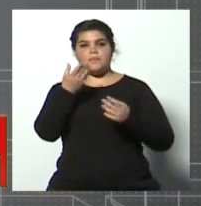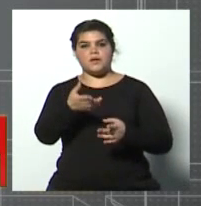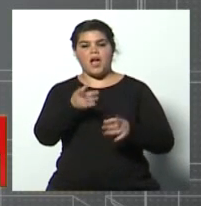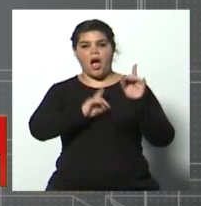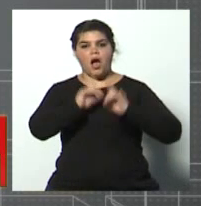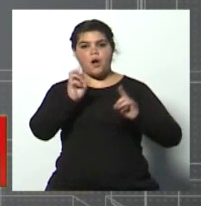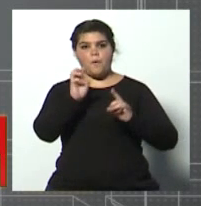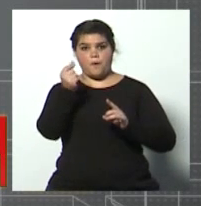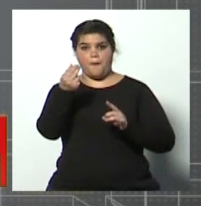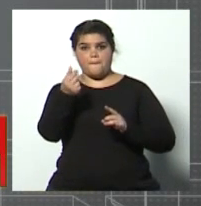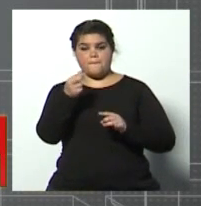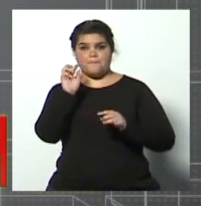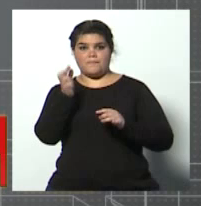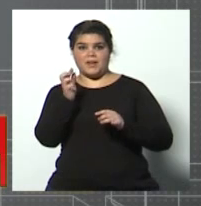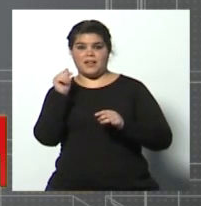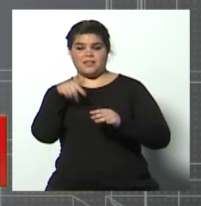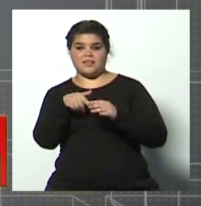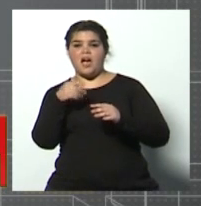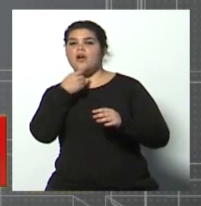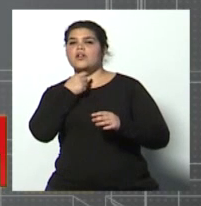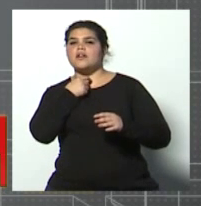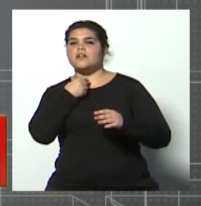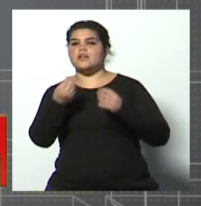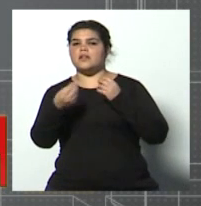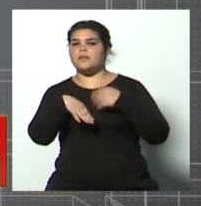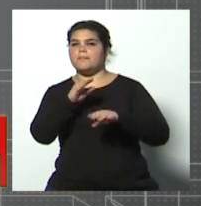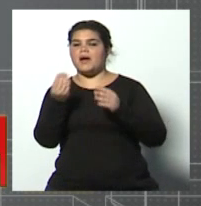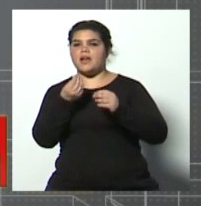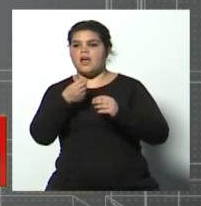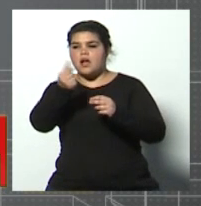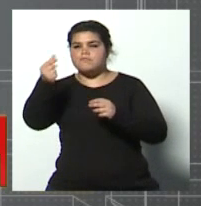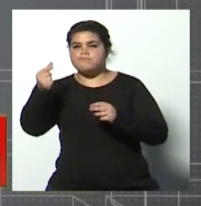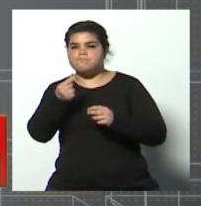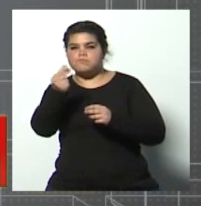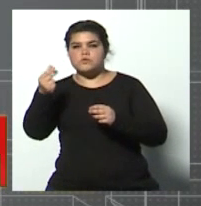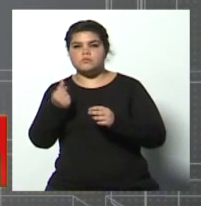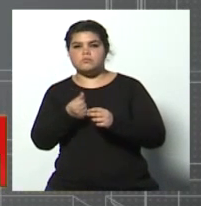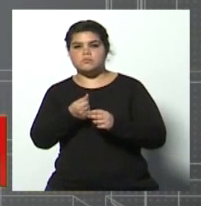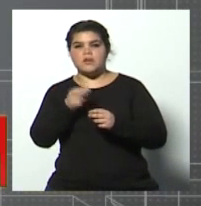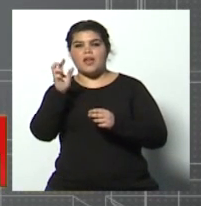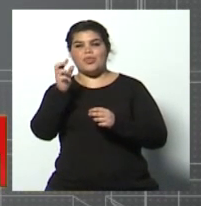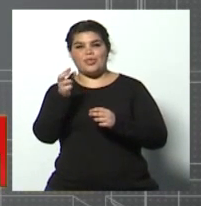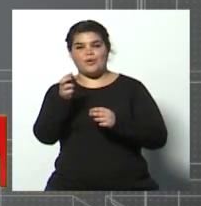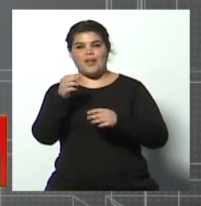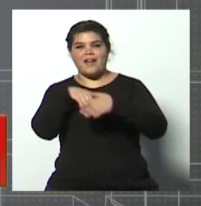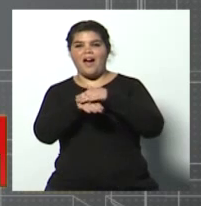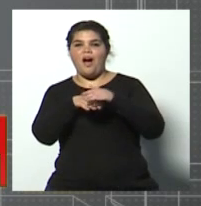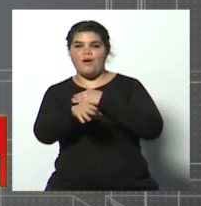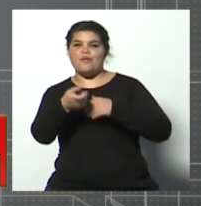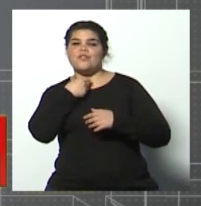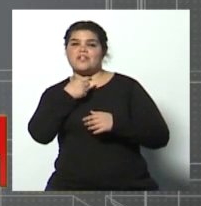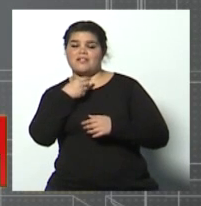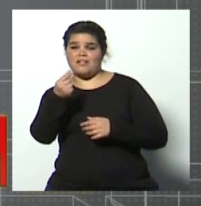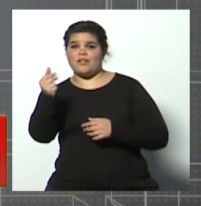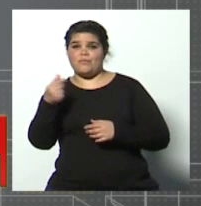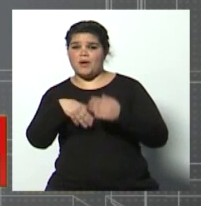mangos va a volcarse ahora más que nunca a comprar este dólar, digamos, este dólar ahorro. Por eso